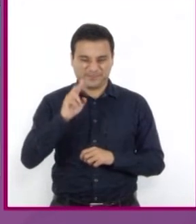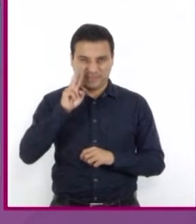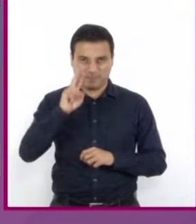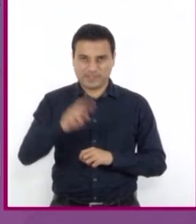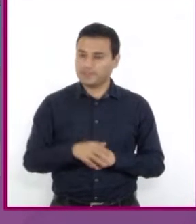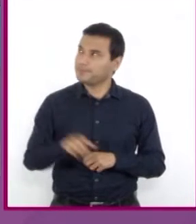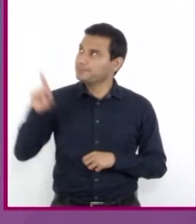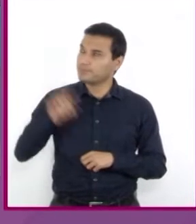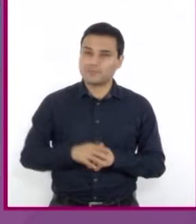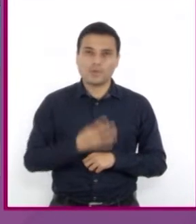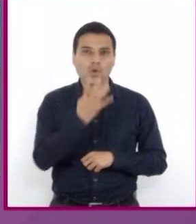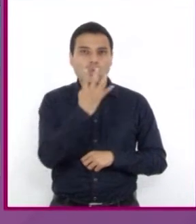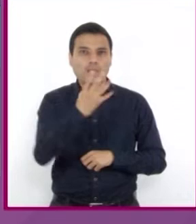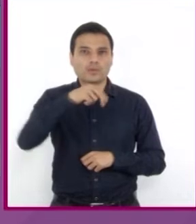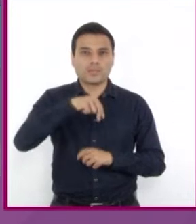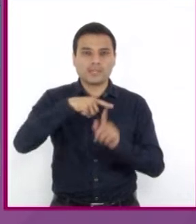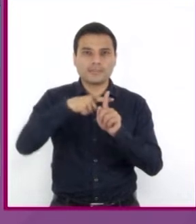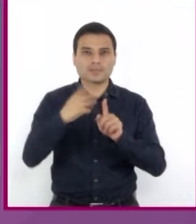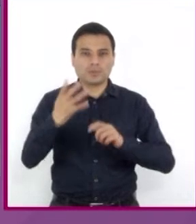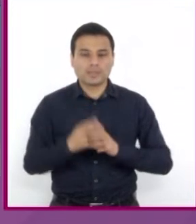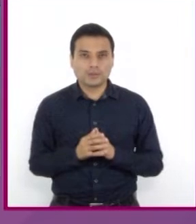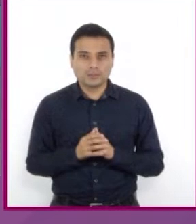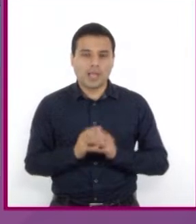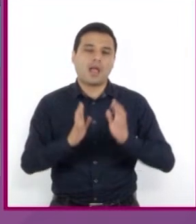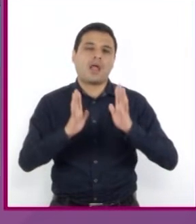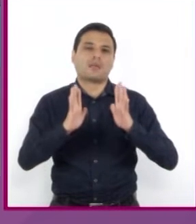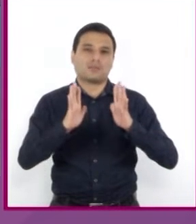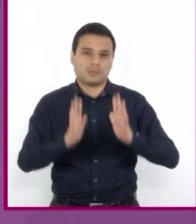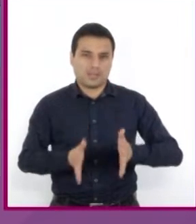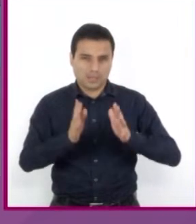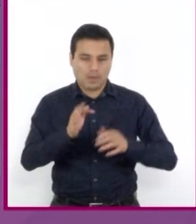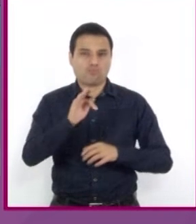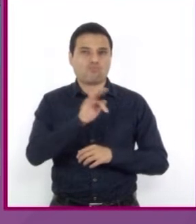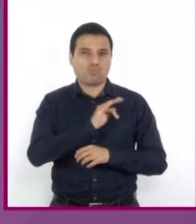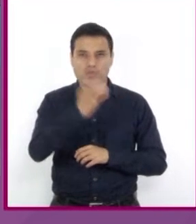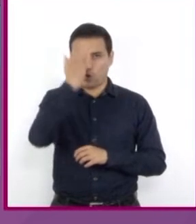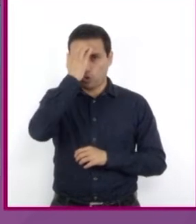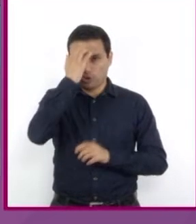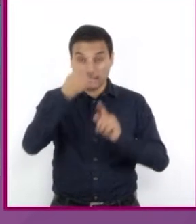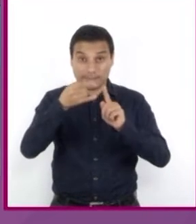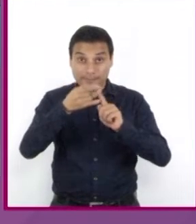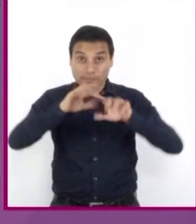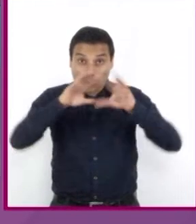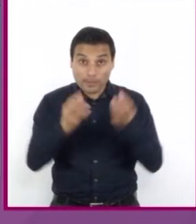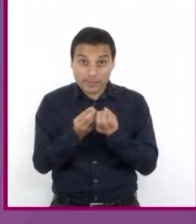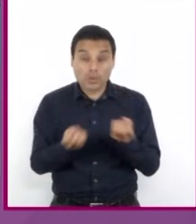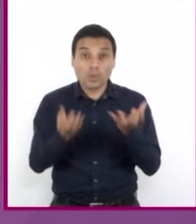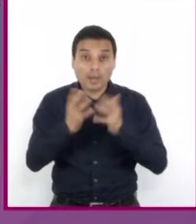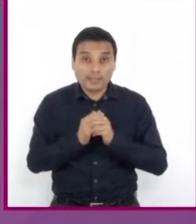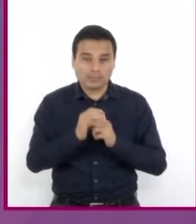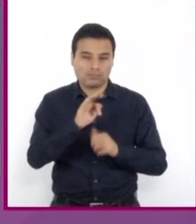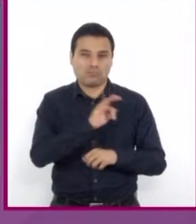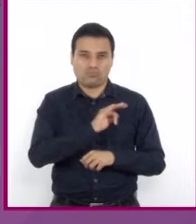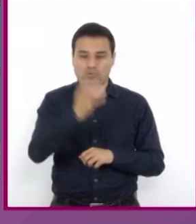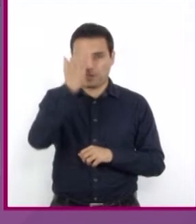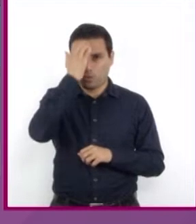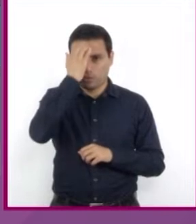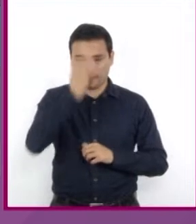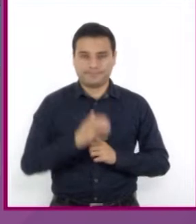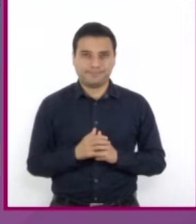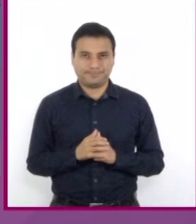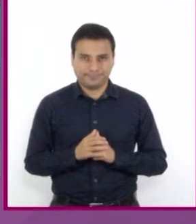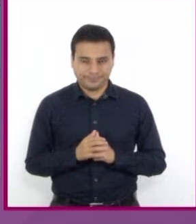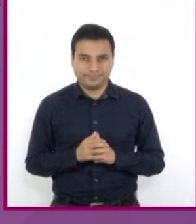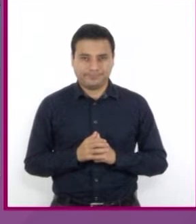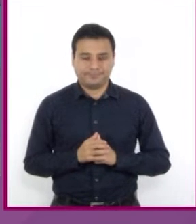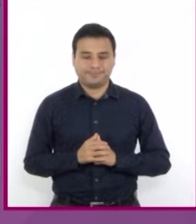la expresión 4n más 4, podemos saber el total de losetas que tiene cada estanque, en armonía con el término que ocupan